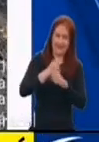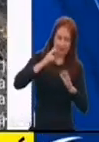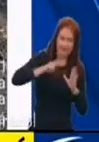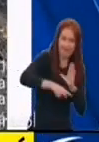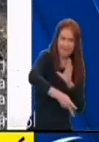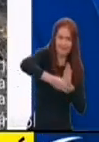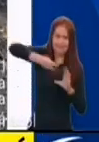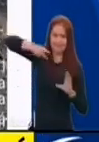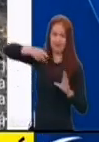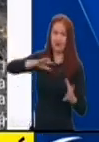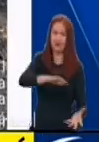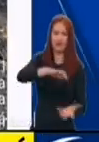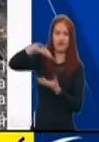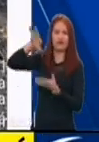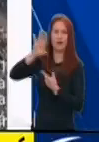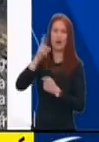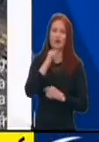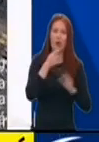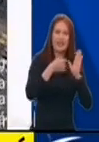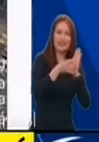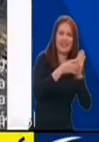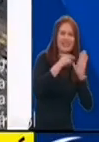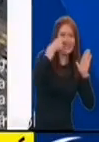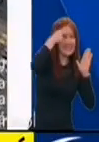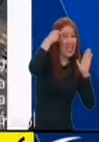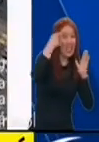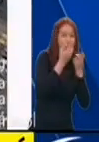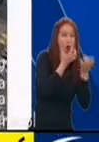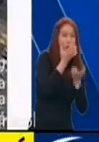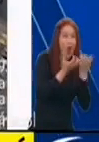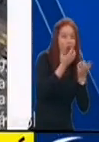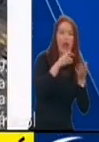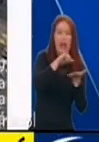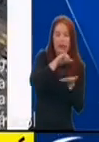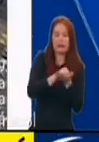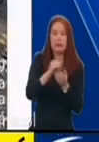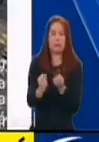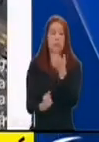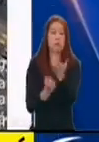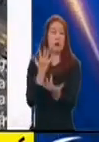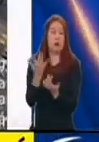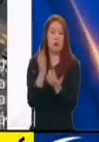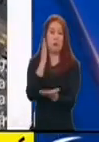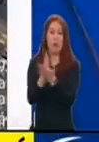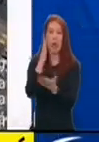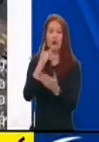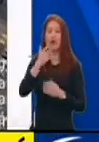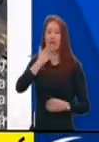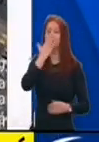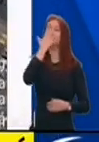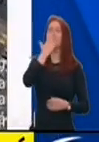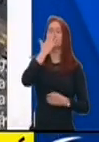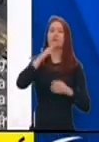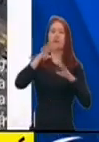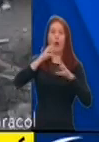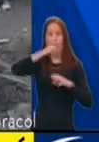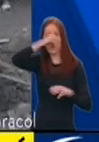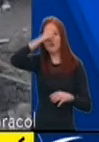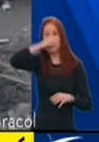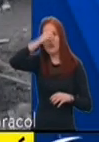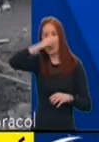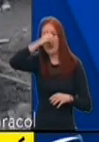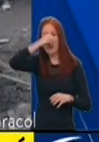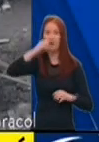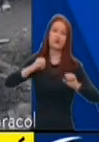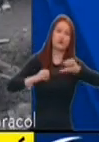autoridades hasta el momento de las posibles causas? Se habla de que la emergencia se habría generado por deficiencia de oxígeno e incremento de dióxido